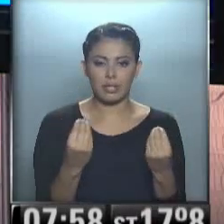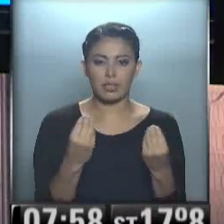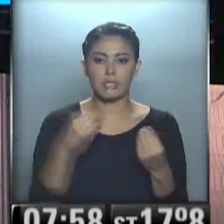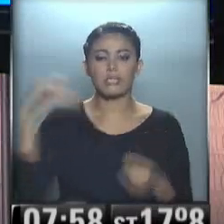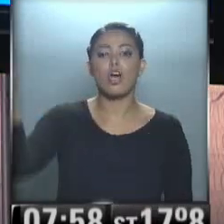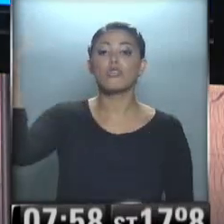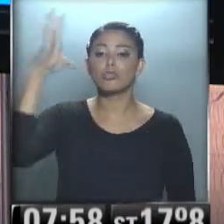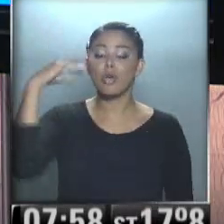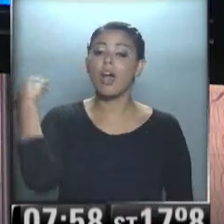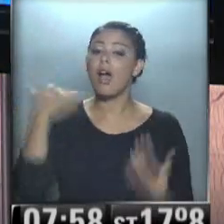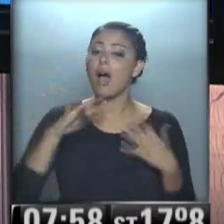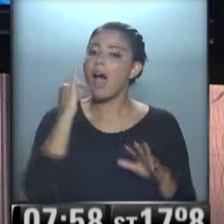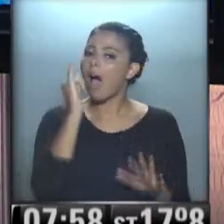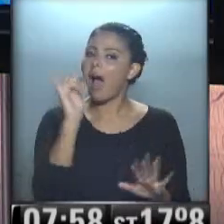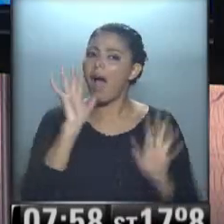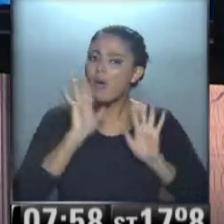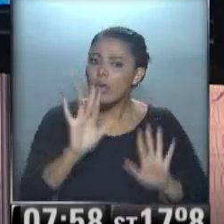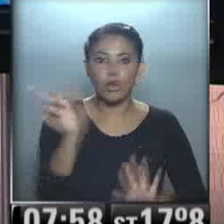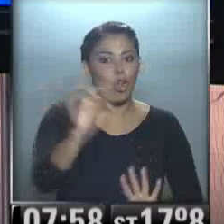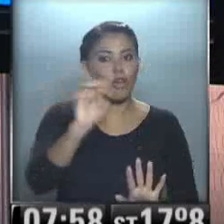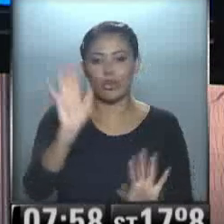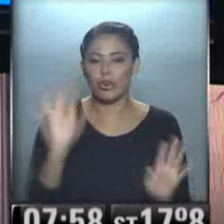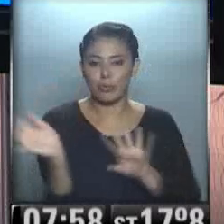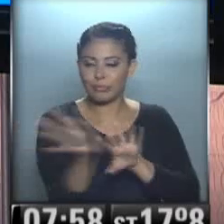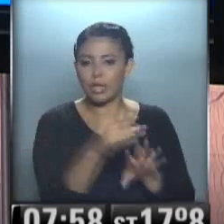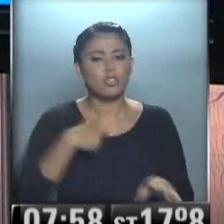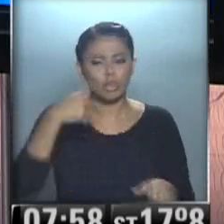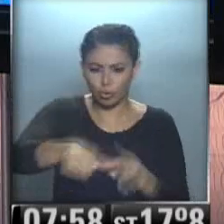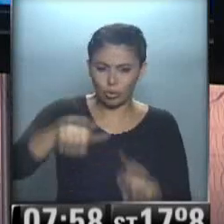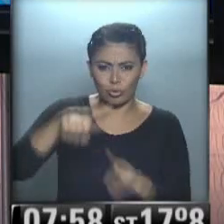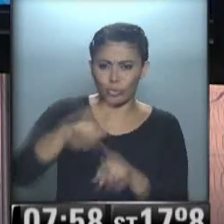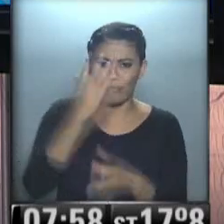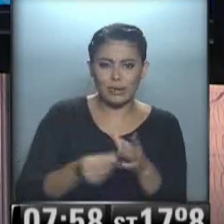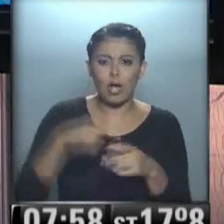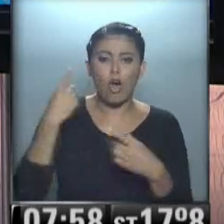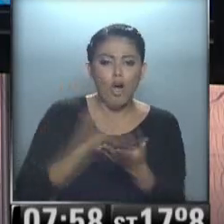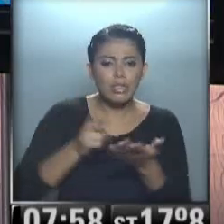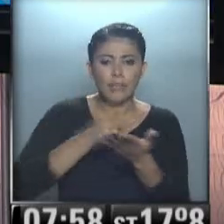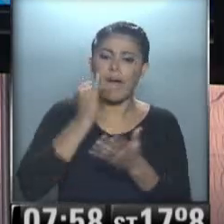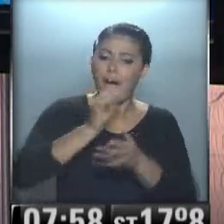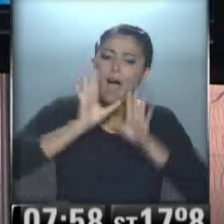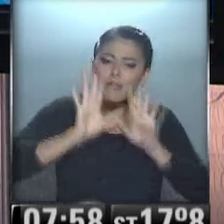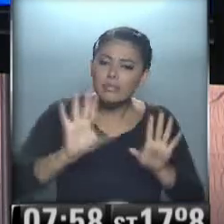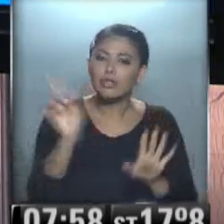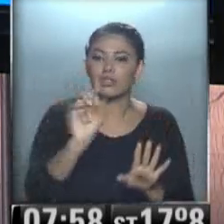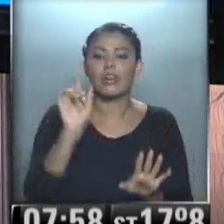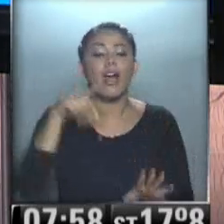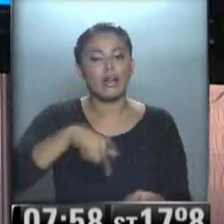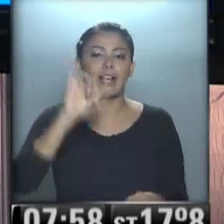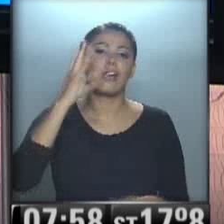de sol? Ah, alerta no, nada de alerta, Ahí estoy marcando de nuevo el alerta. Aquí está el sol,